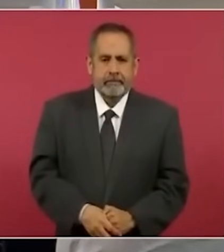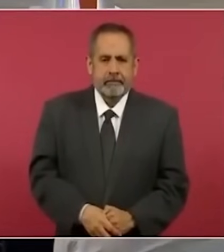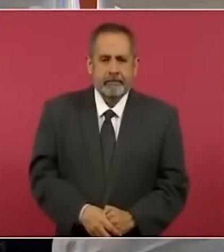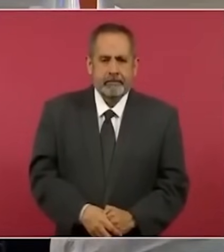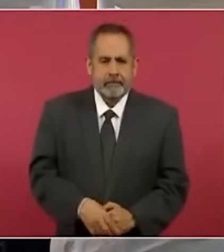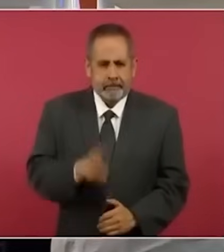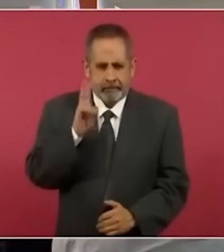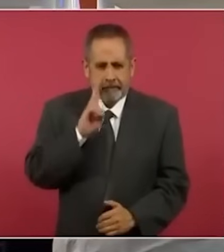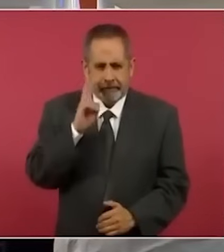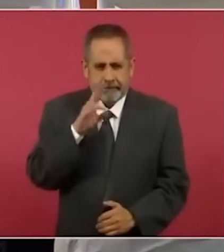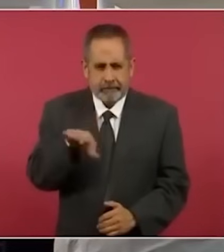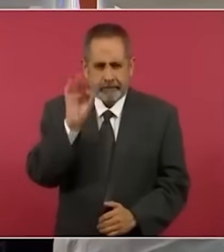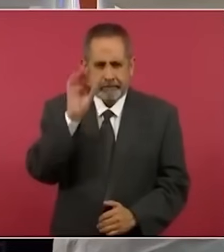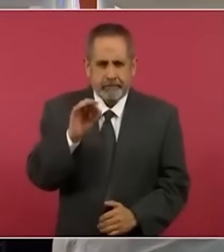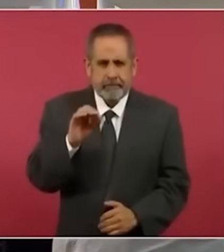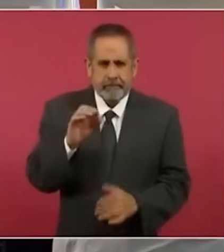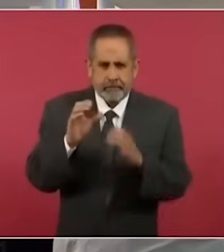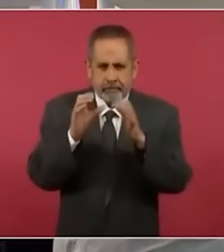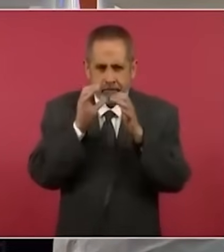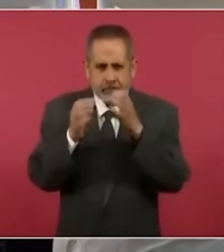A ver si está comunicación.